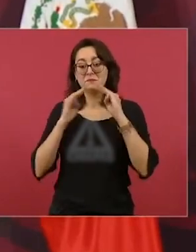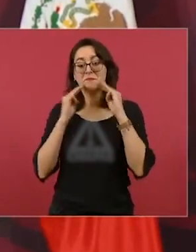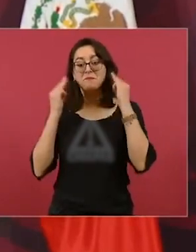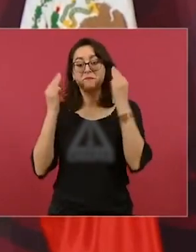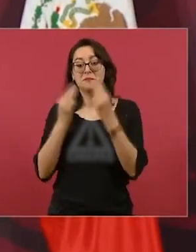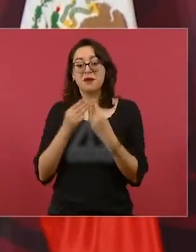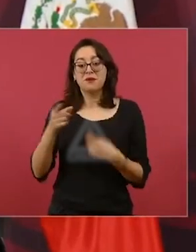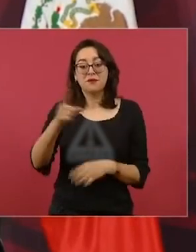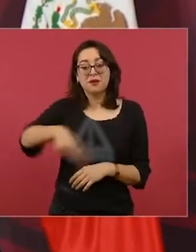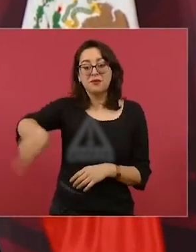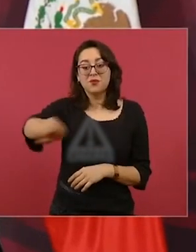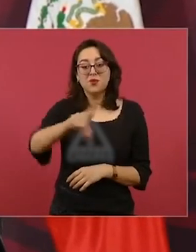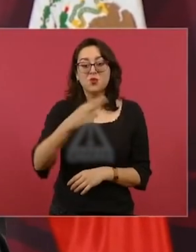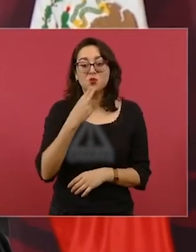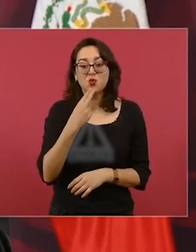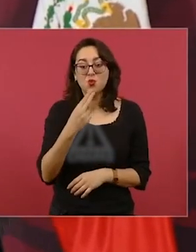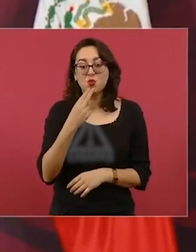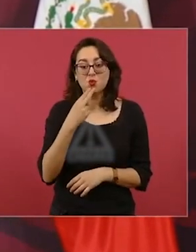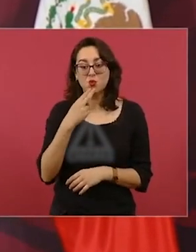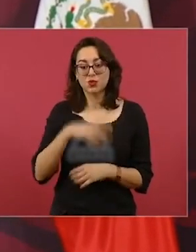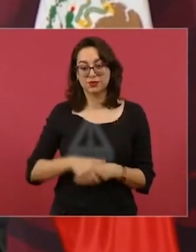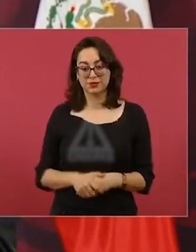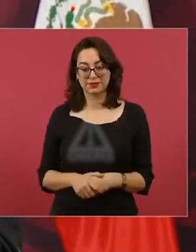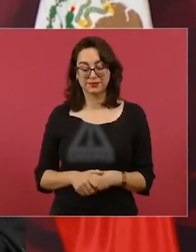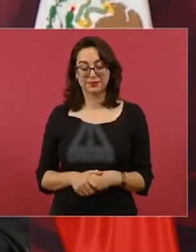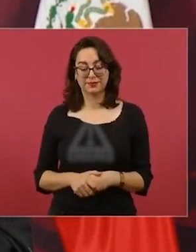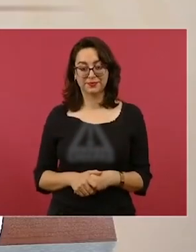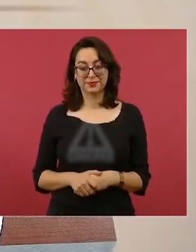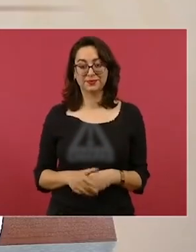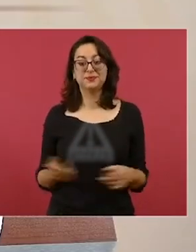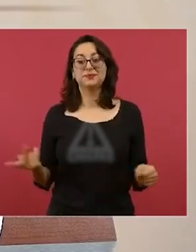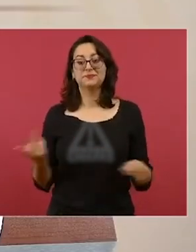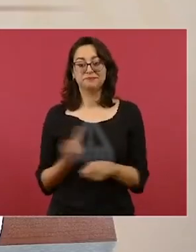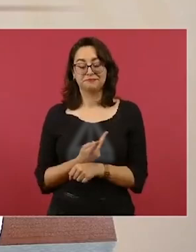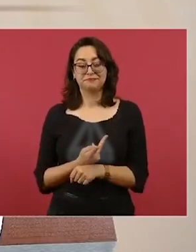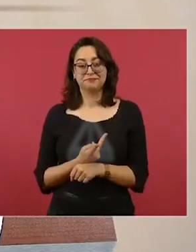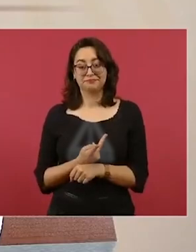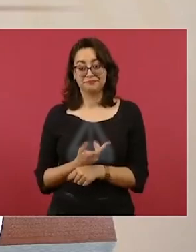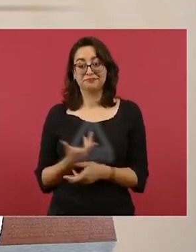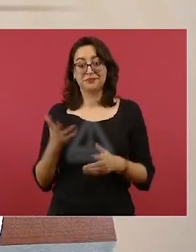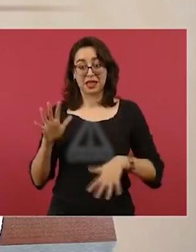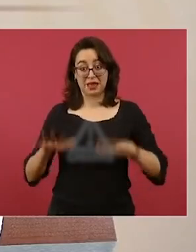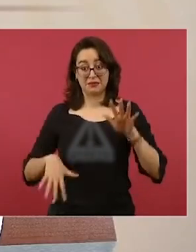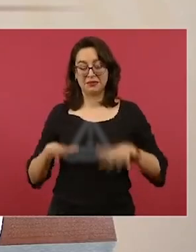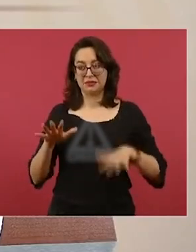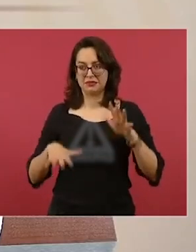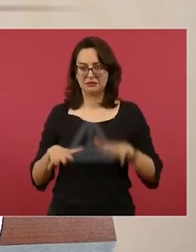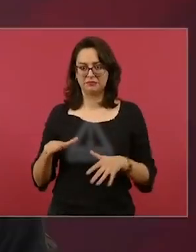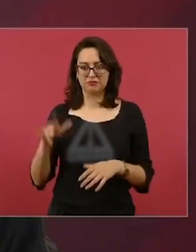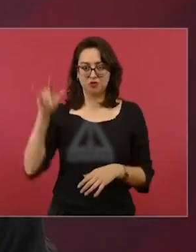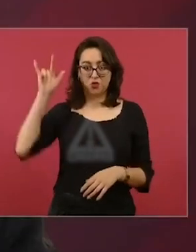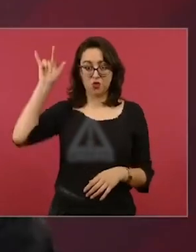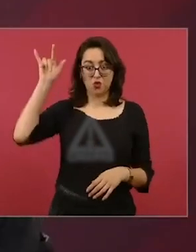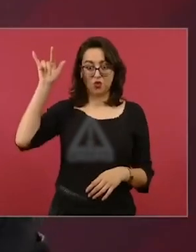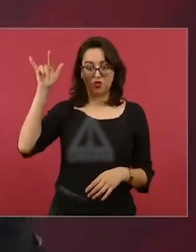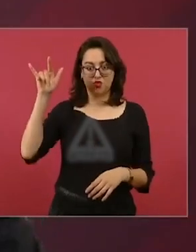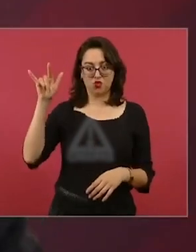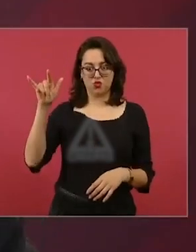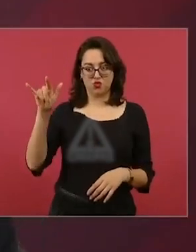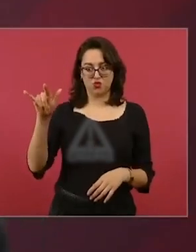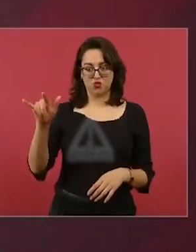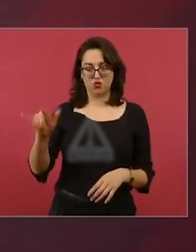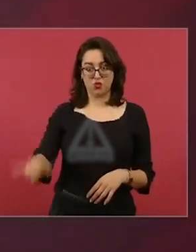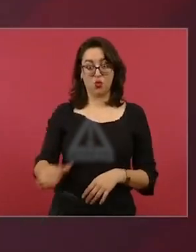En algunos casos tiene que llegar la Guardia Nacional o el Ejército pronto, porque de